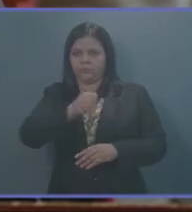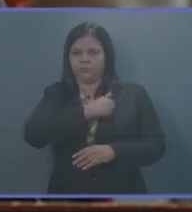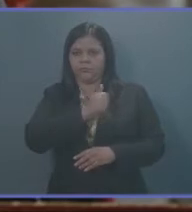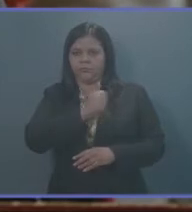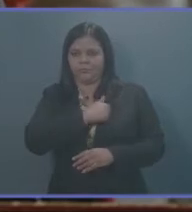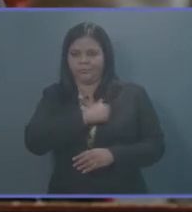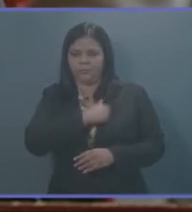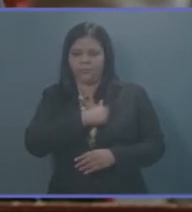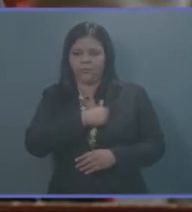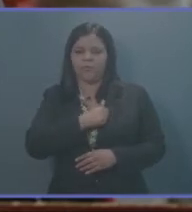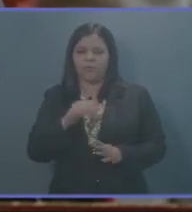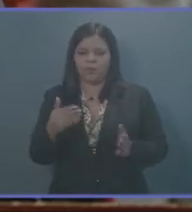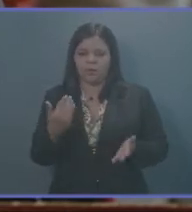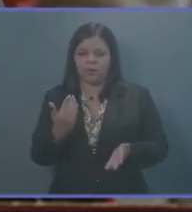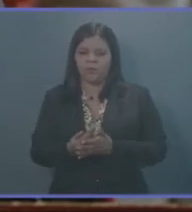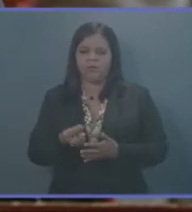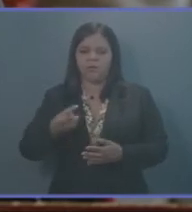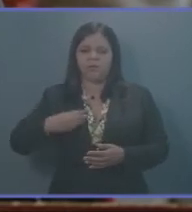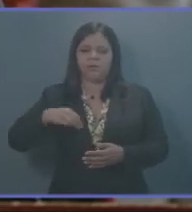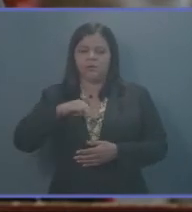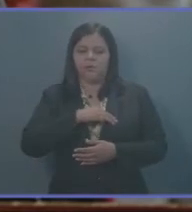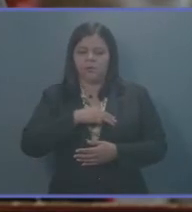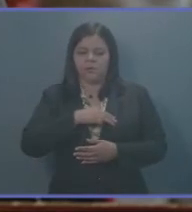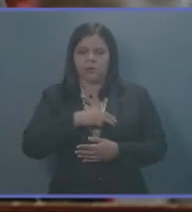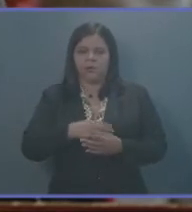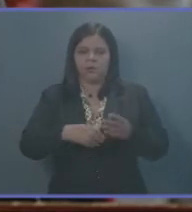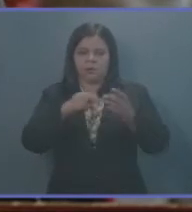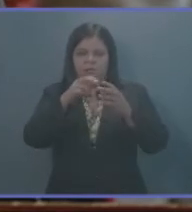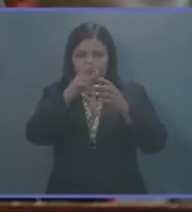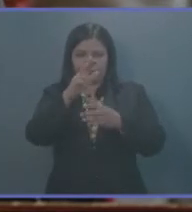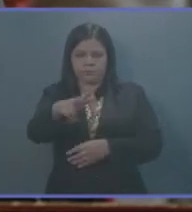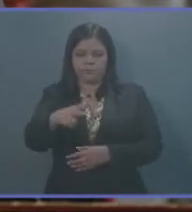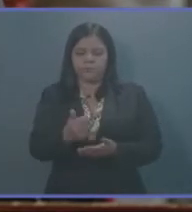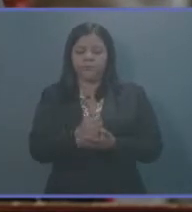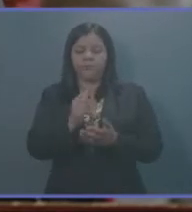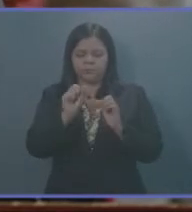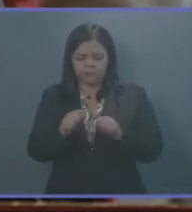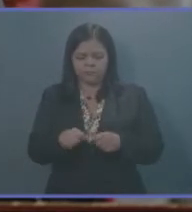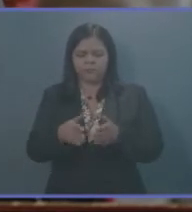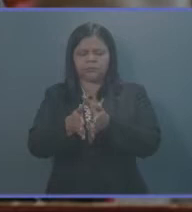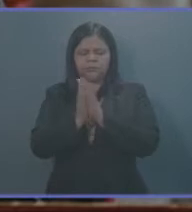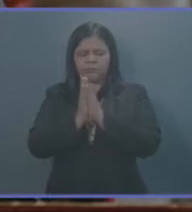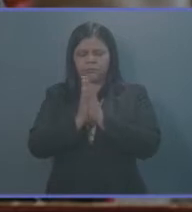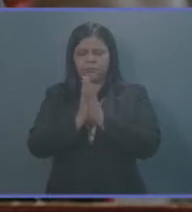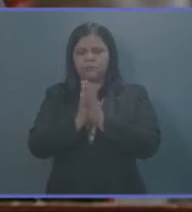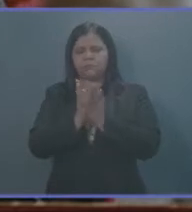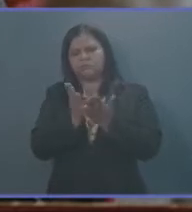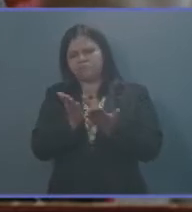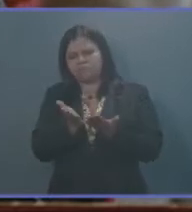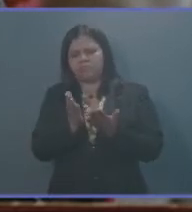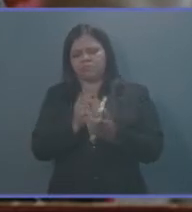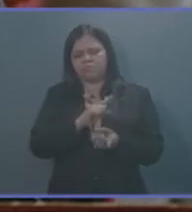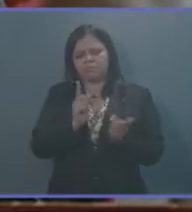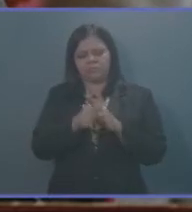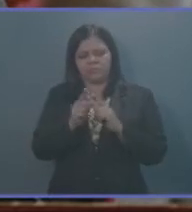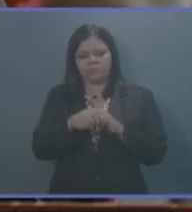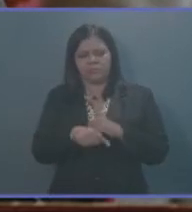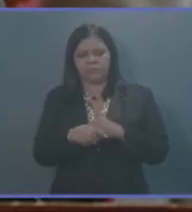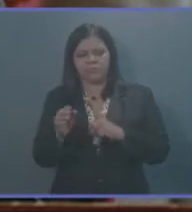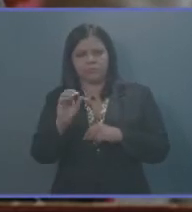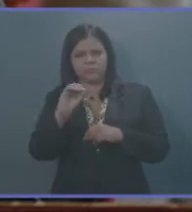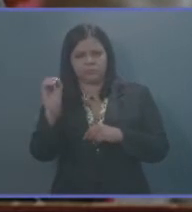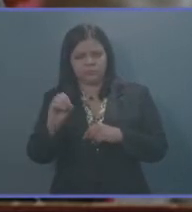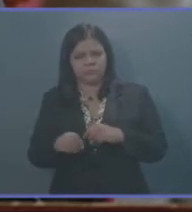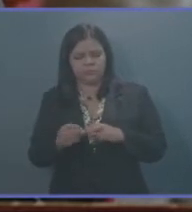conveniencia, por intermedio del Ministro de Hacienda, podrá solicitar opciones de conversión de tasas de interés, moneda y